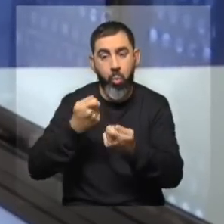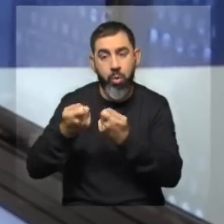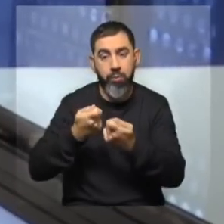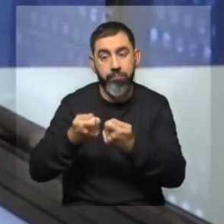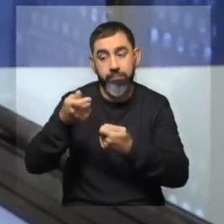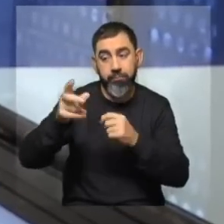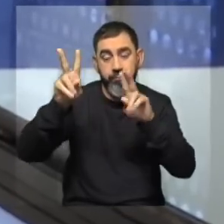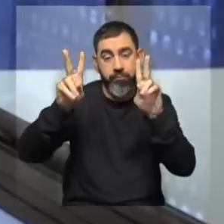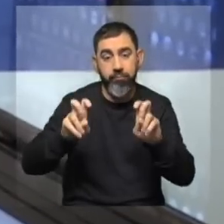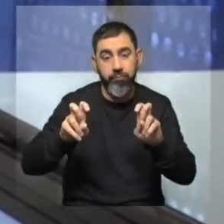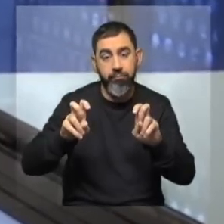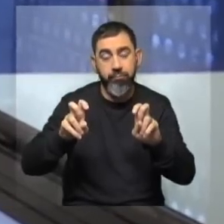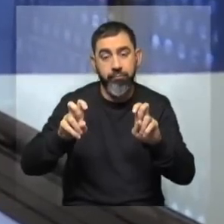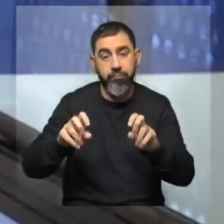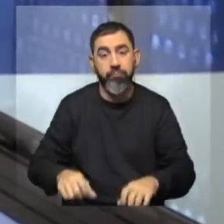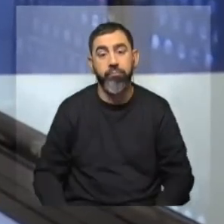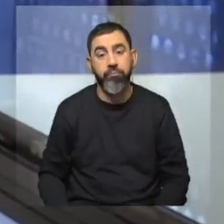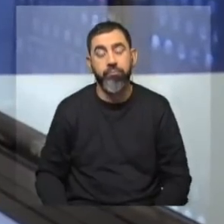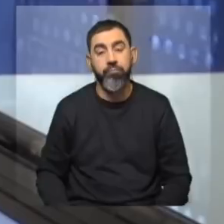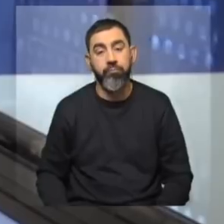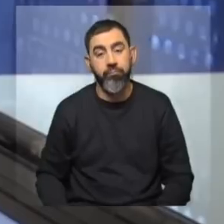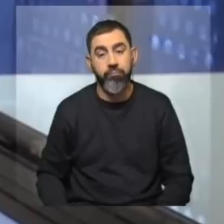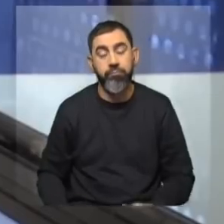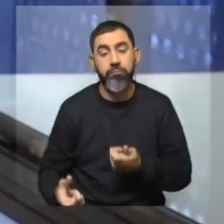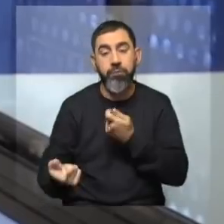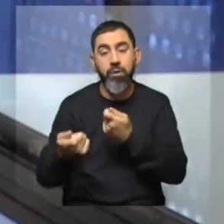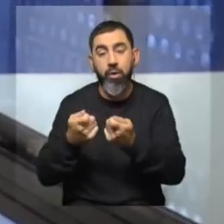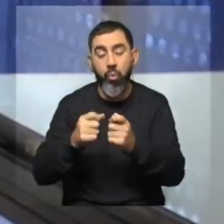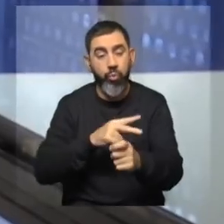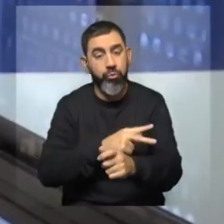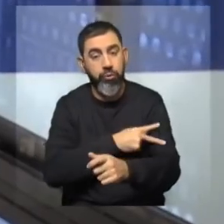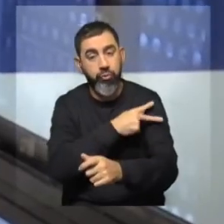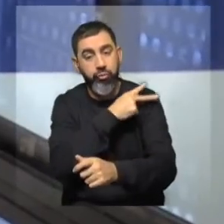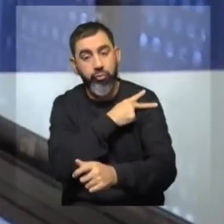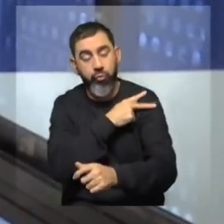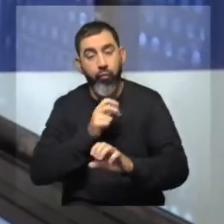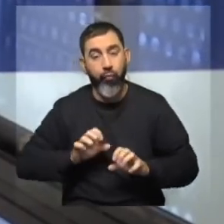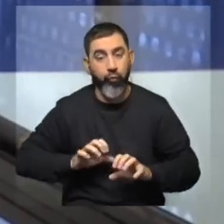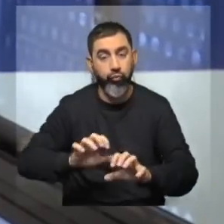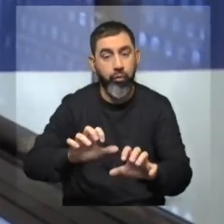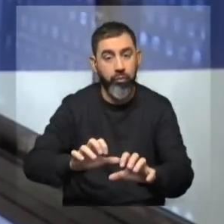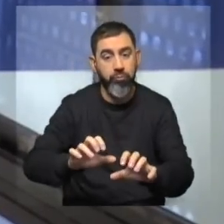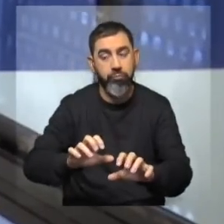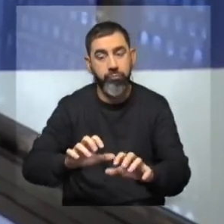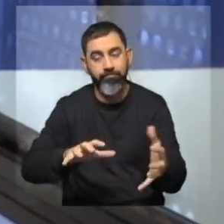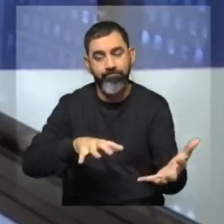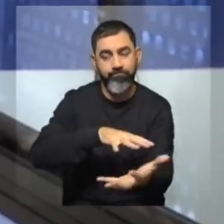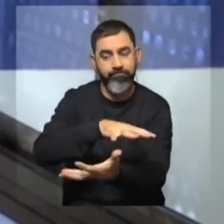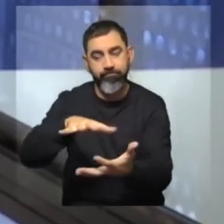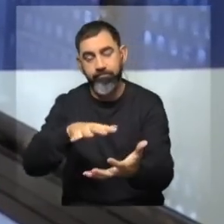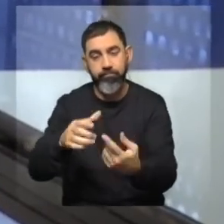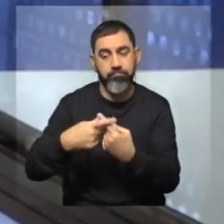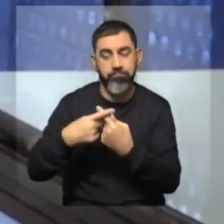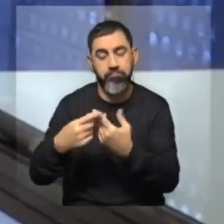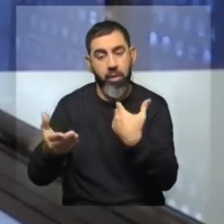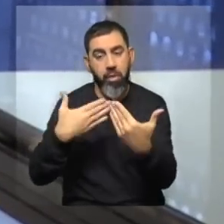este tema como bien decís estábamos en la negociación de la carrera también enrarece la negociación que